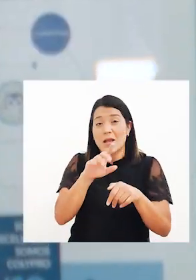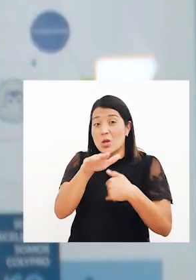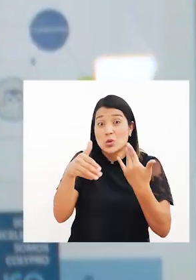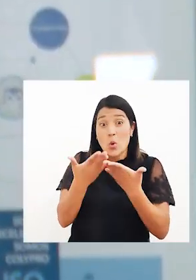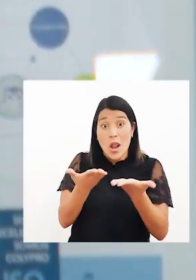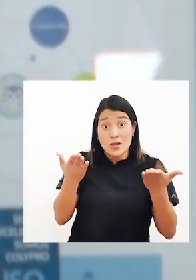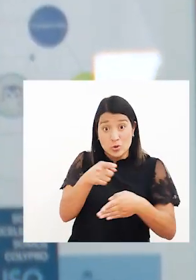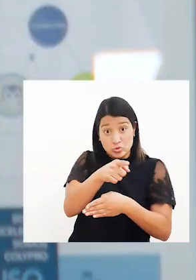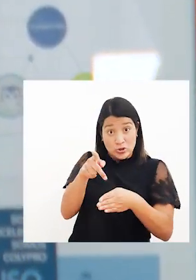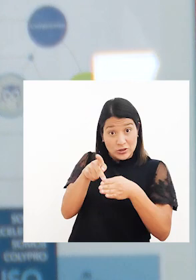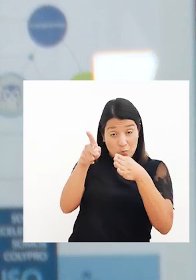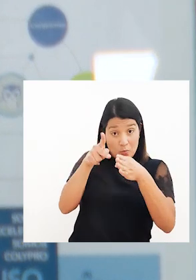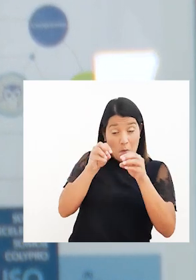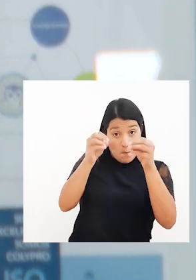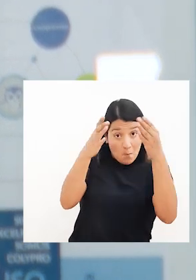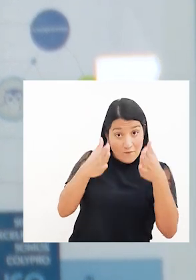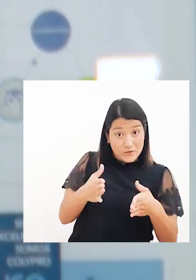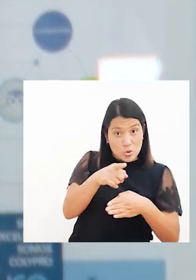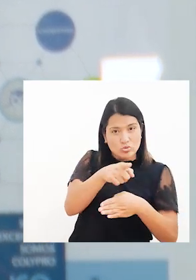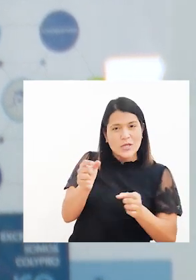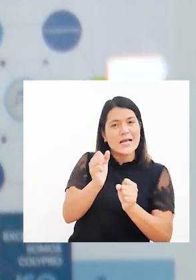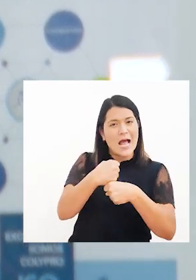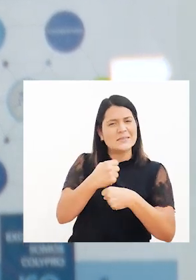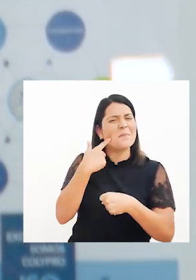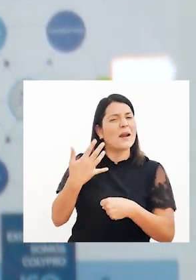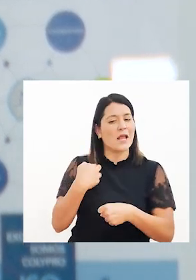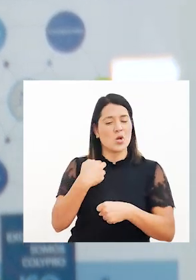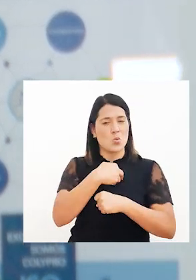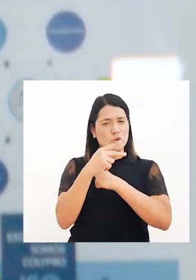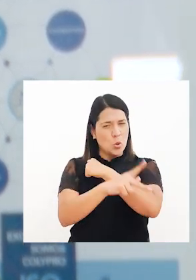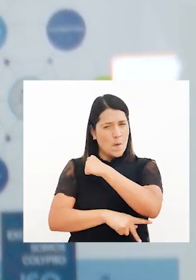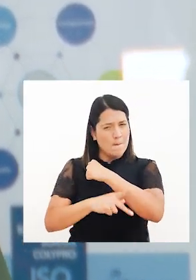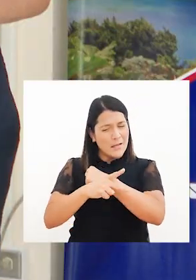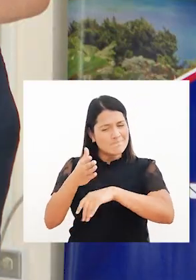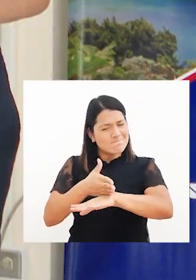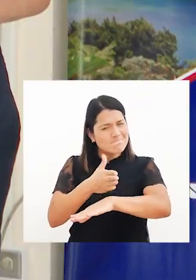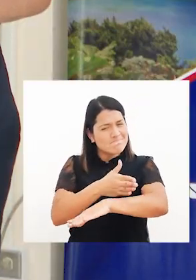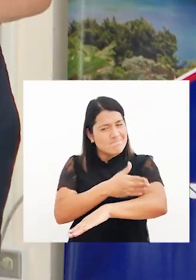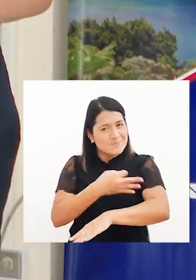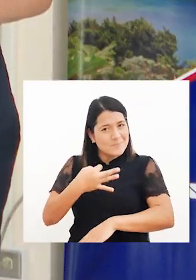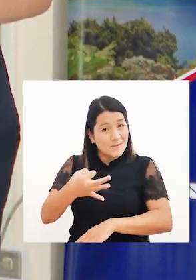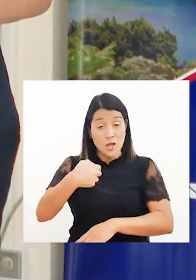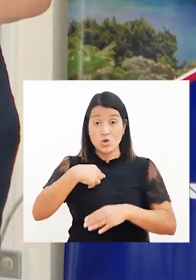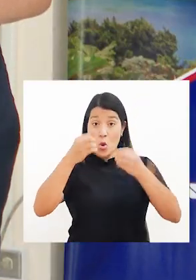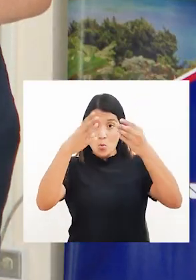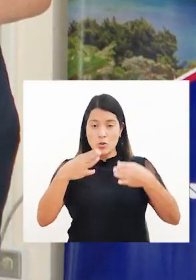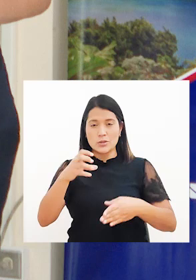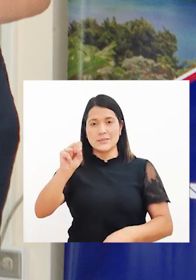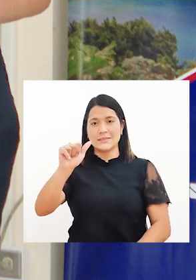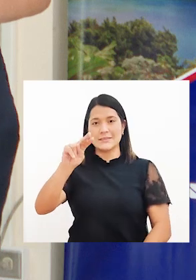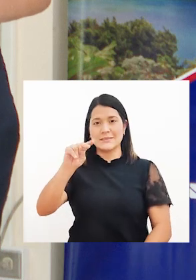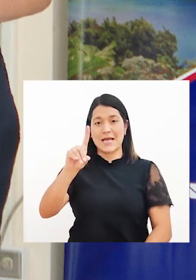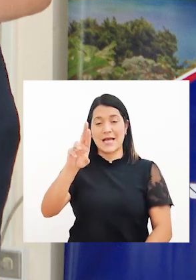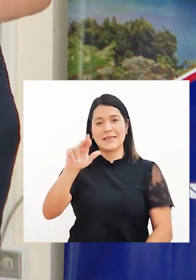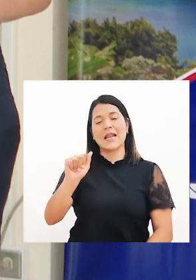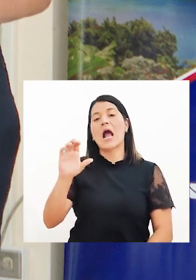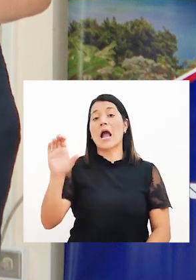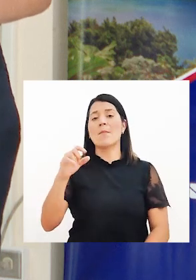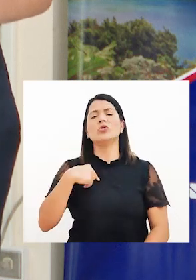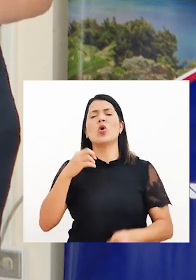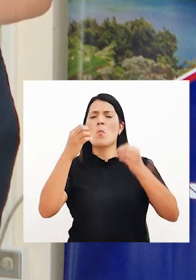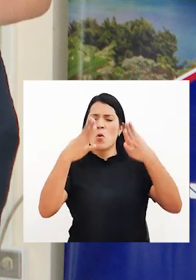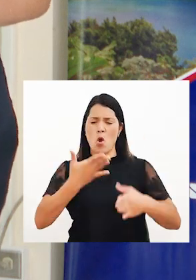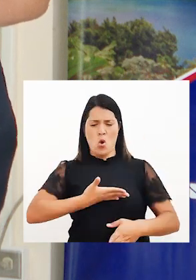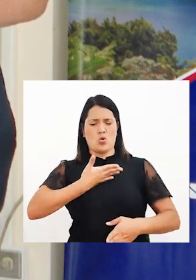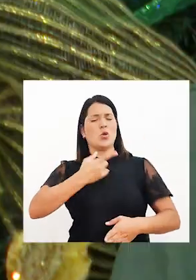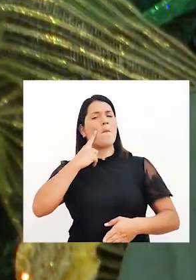ustedes, profesores y profesoras, hacen para que nuestro país sea un mejor país. Soy la profesora Sandra Calvo, una docente orgullosa